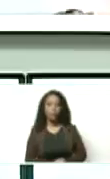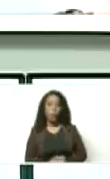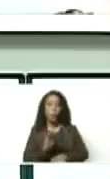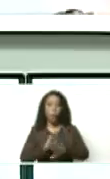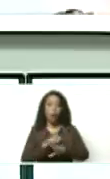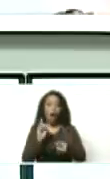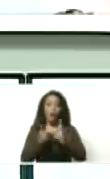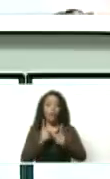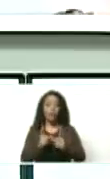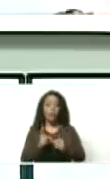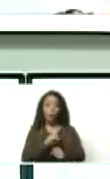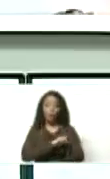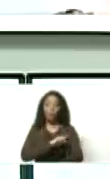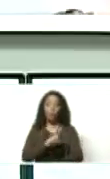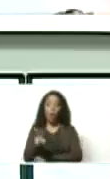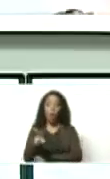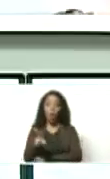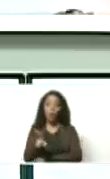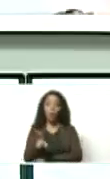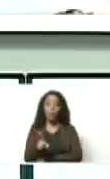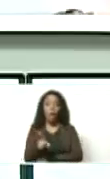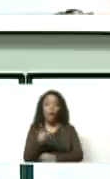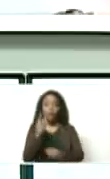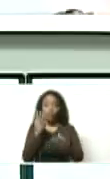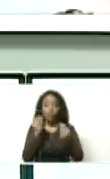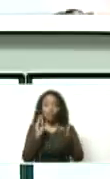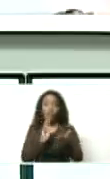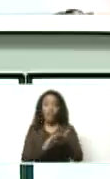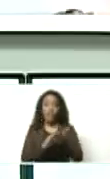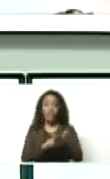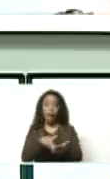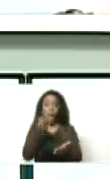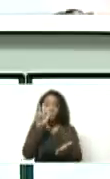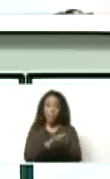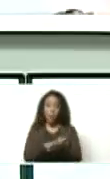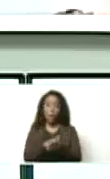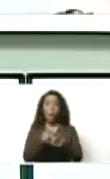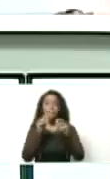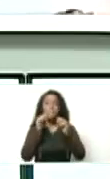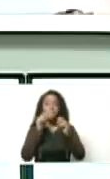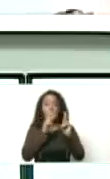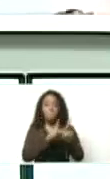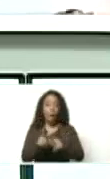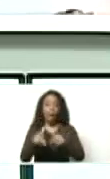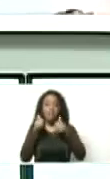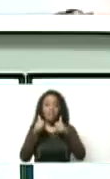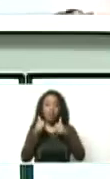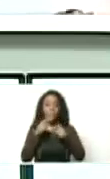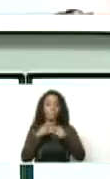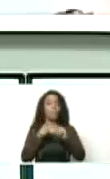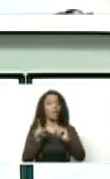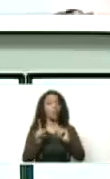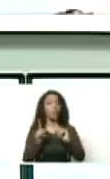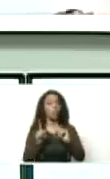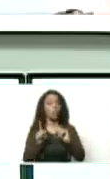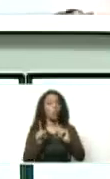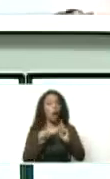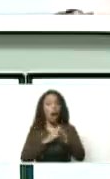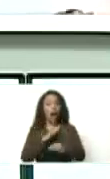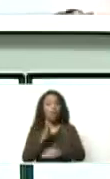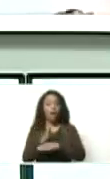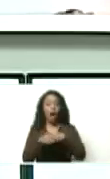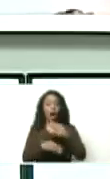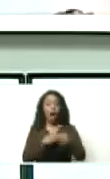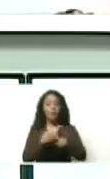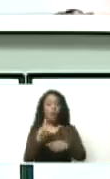muchas veces uno da órdenes, muchas veces uno aprueba planes correctos, pero el que va a